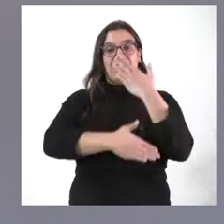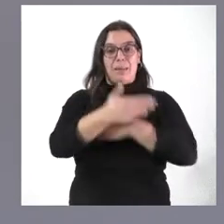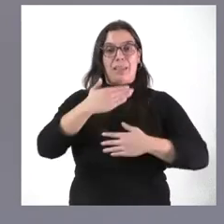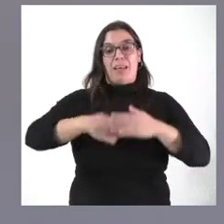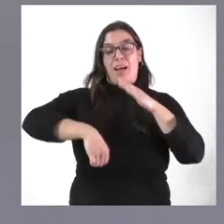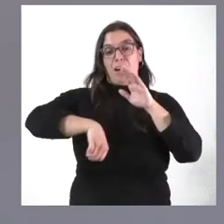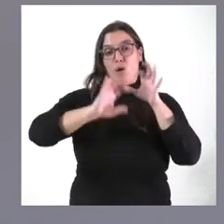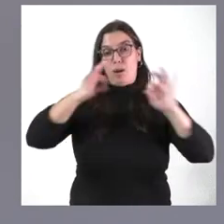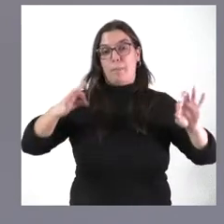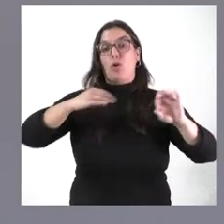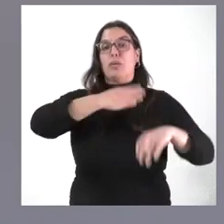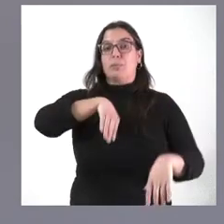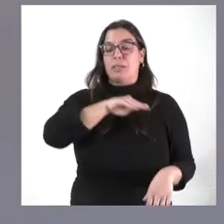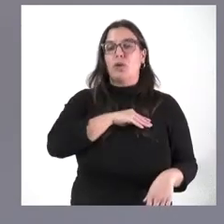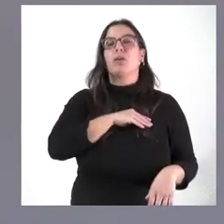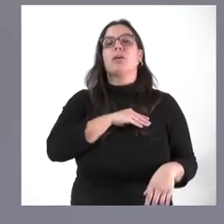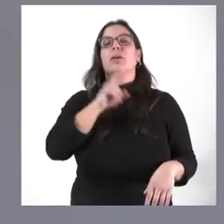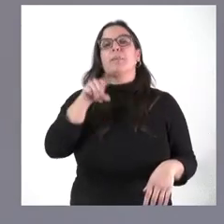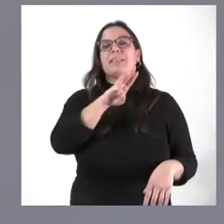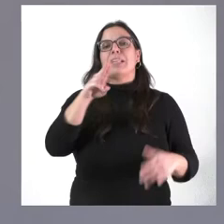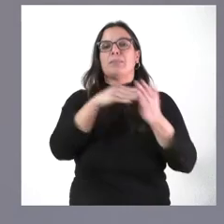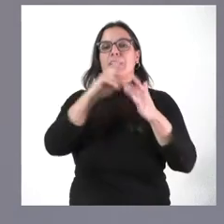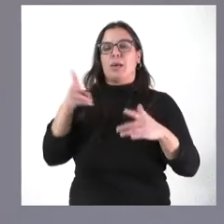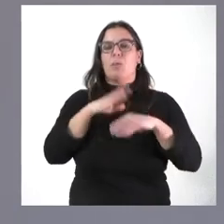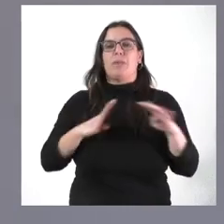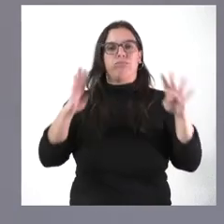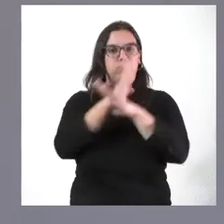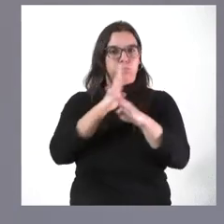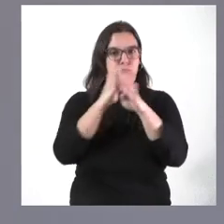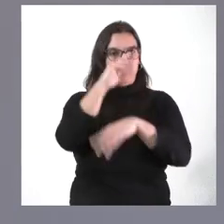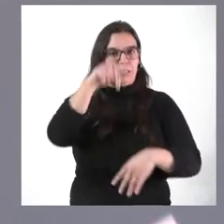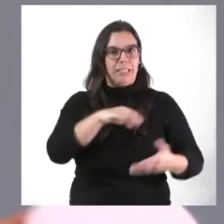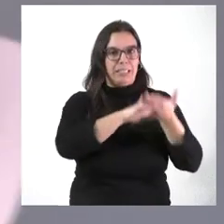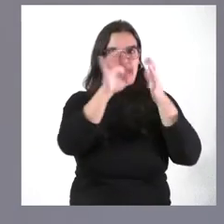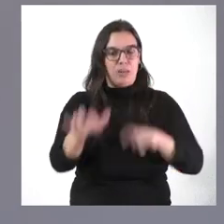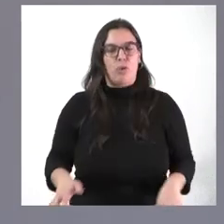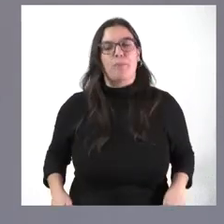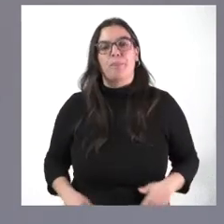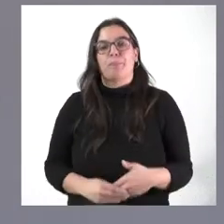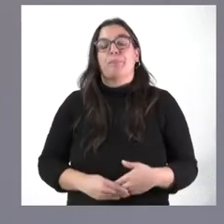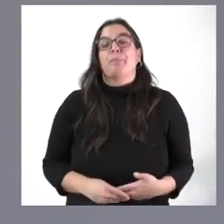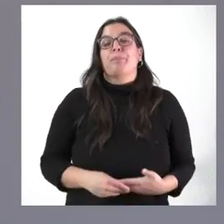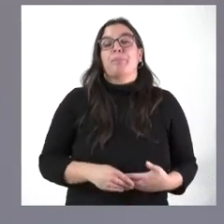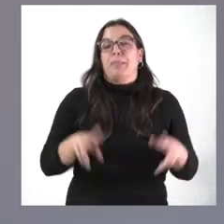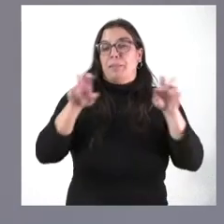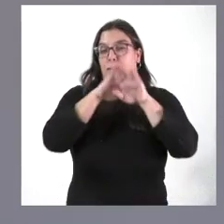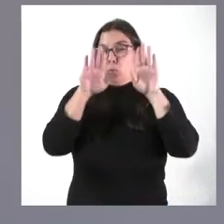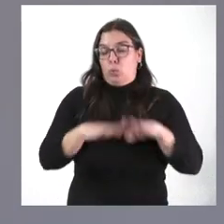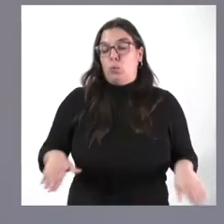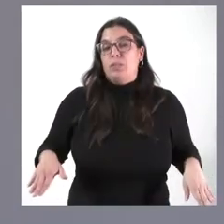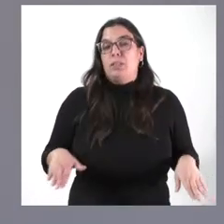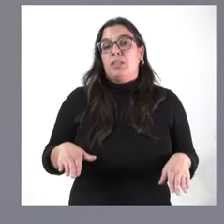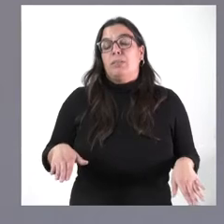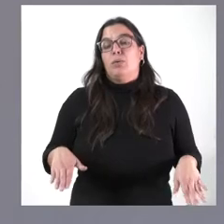para el proyecto deportivo relevo paralímpico en nuestra comunidad Autónoma una última cosa ya en